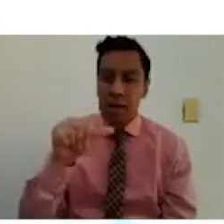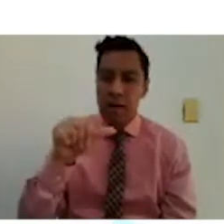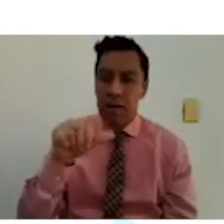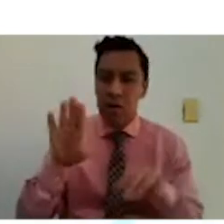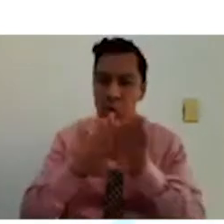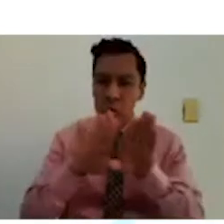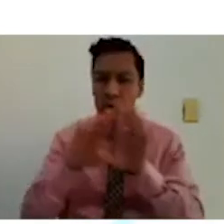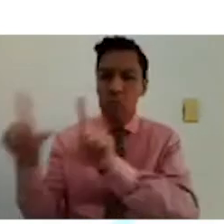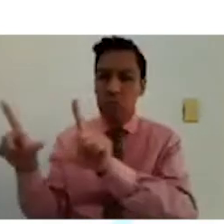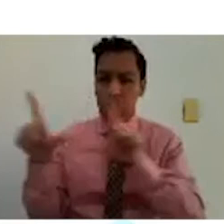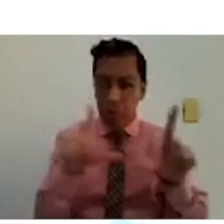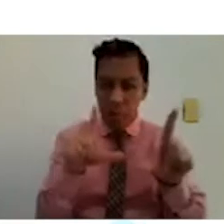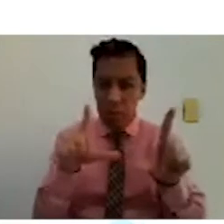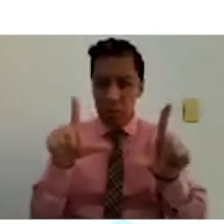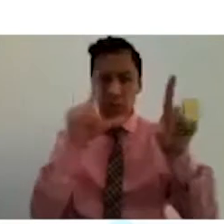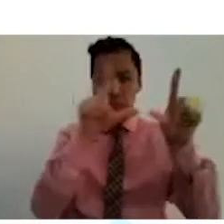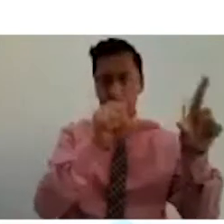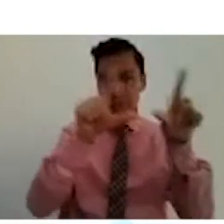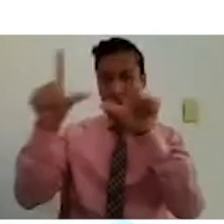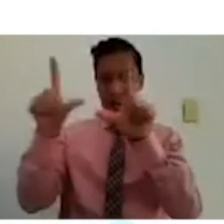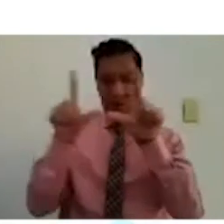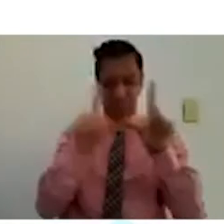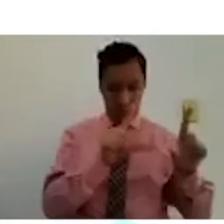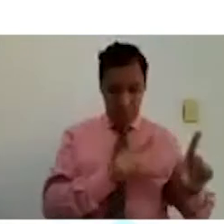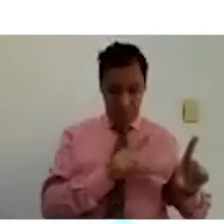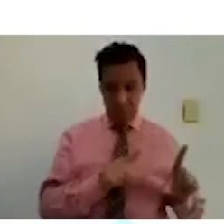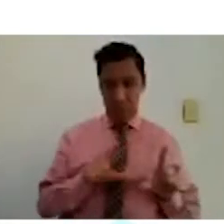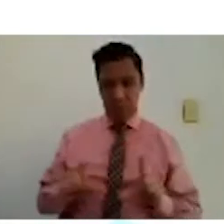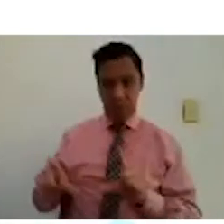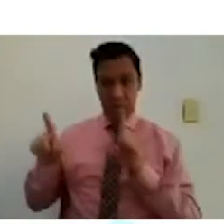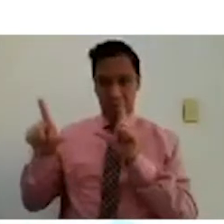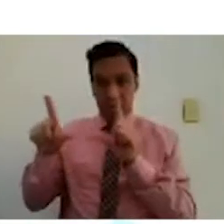cuadro, en donde se transformaba el carruaje de Nosferatu